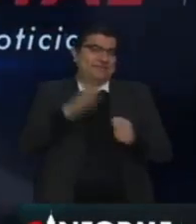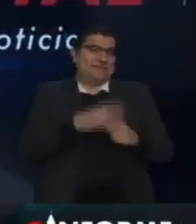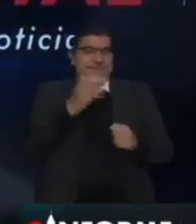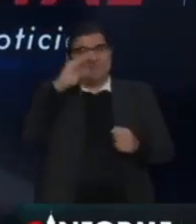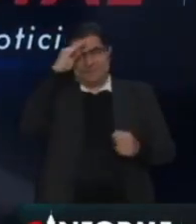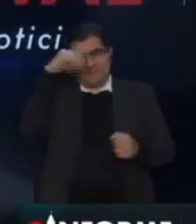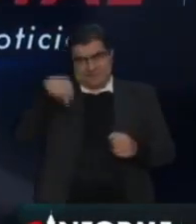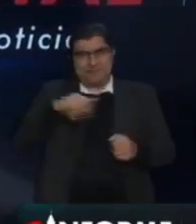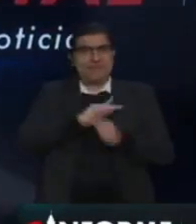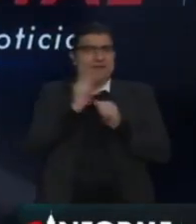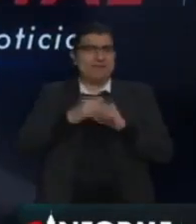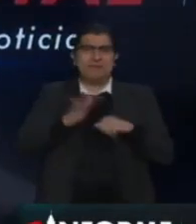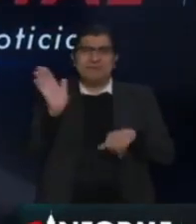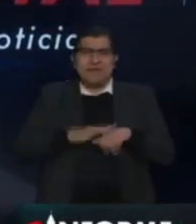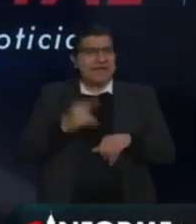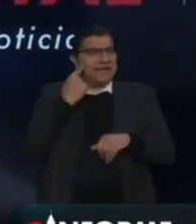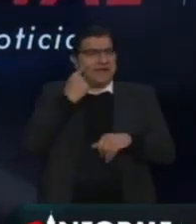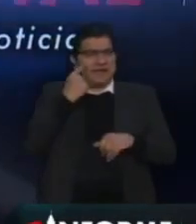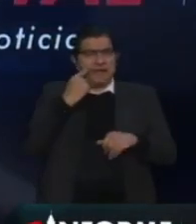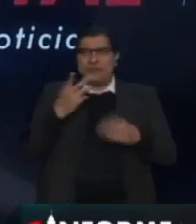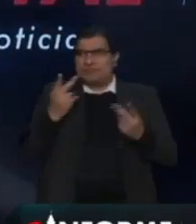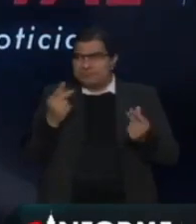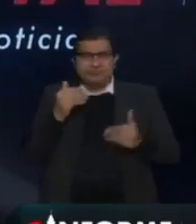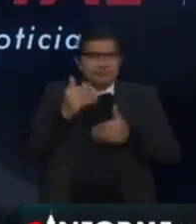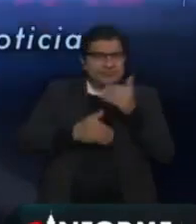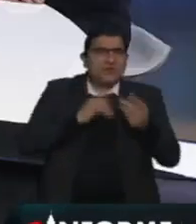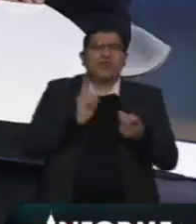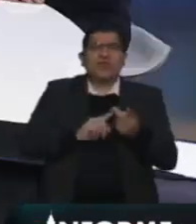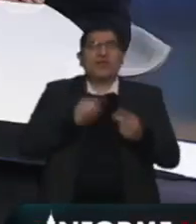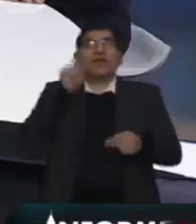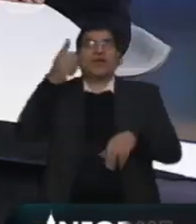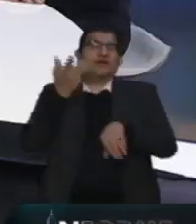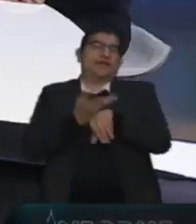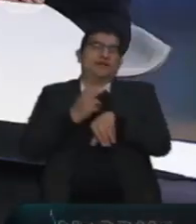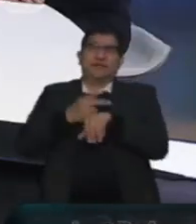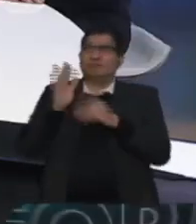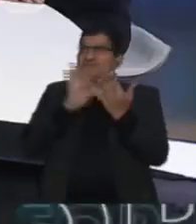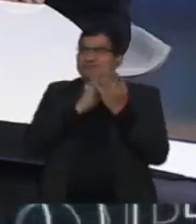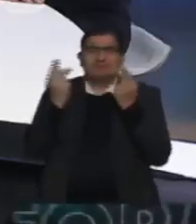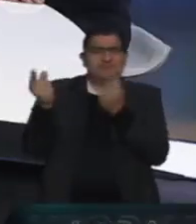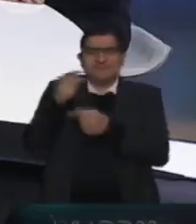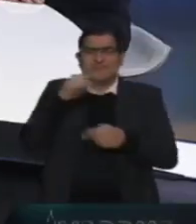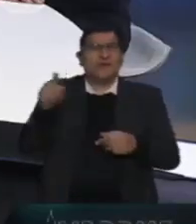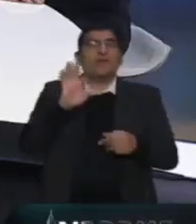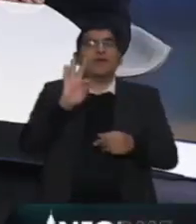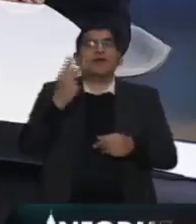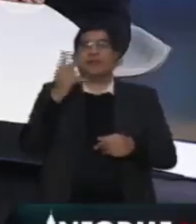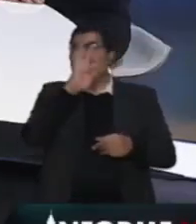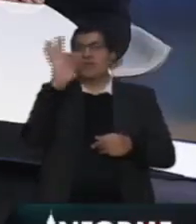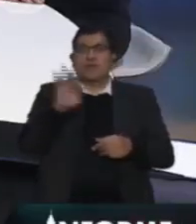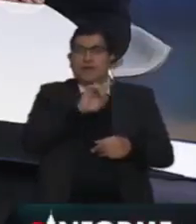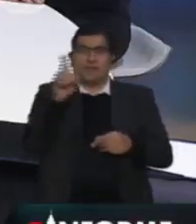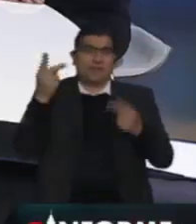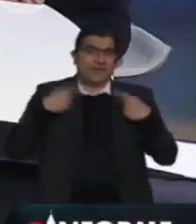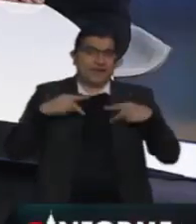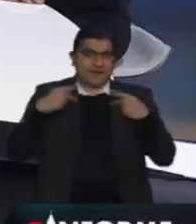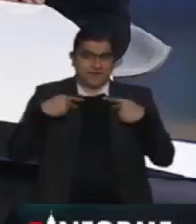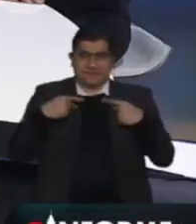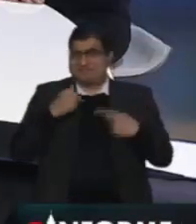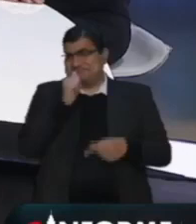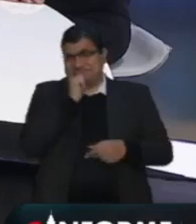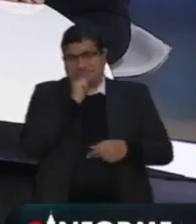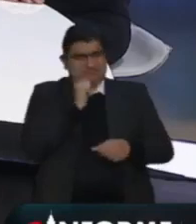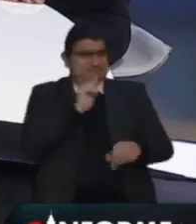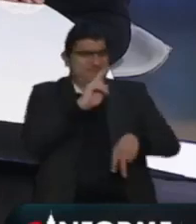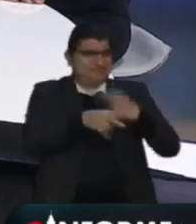en el país, uno de los países donde hay más movilidad es en los Estados Unidos. Y en Estados Unidos el 42% aproximadamente de la población no se va